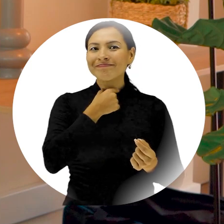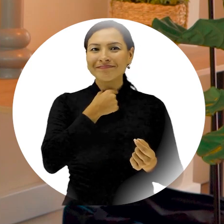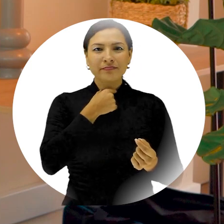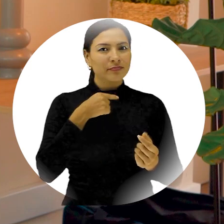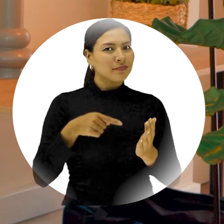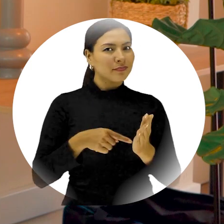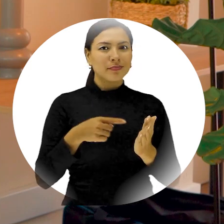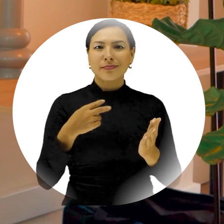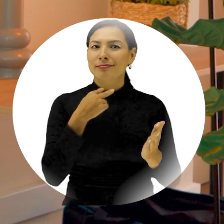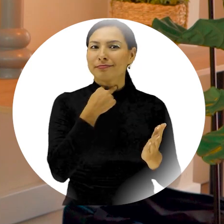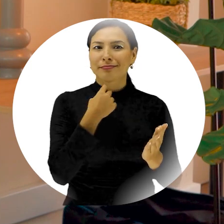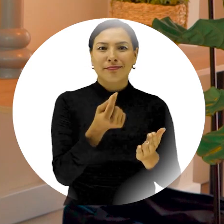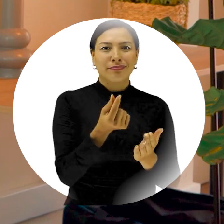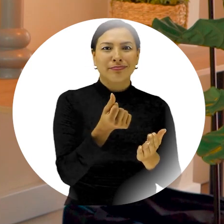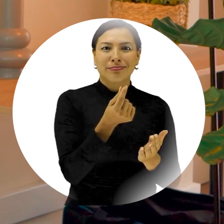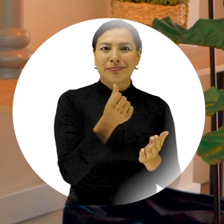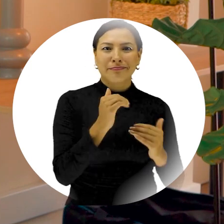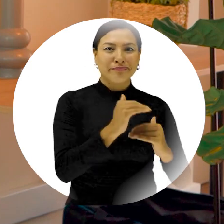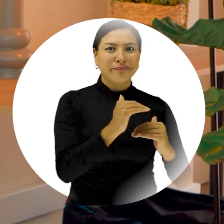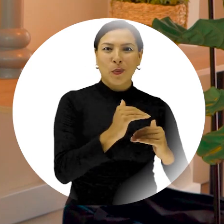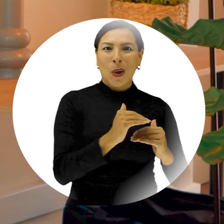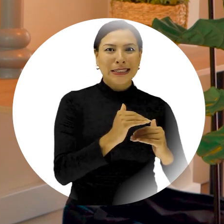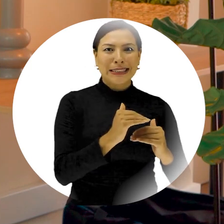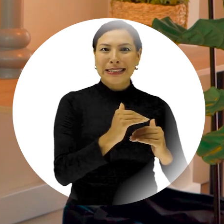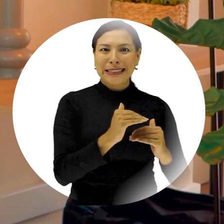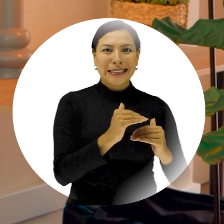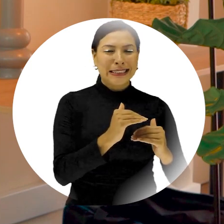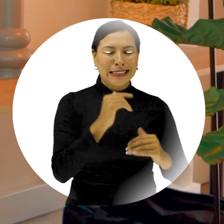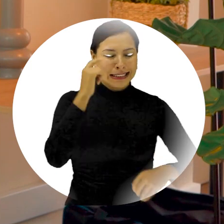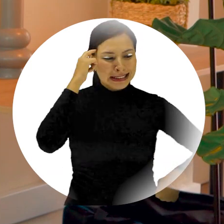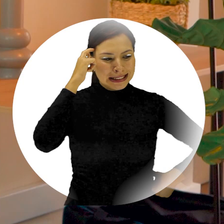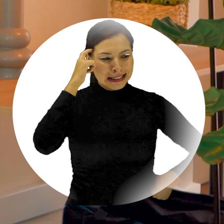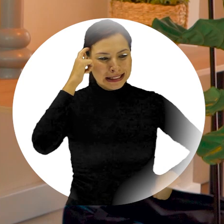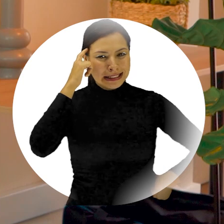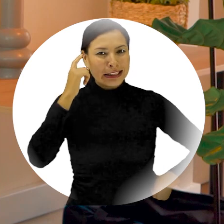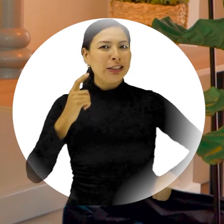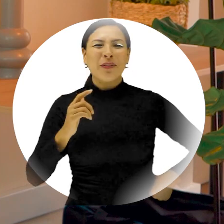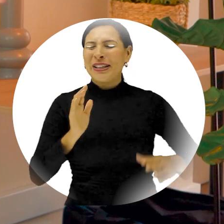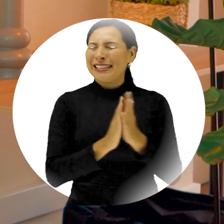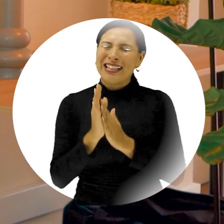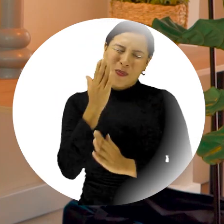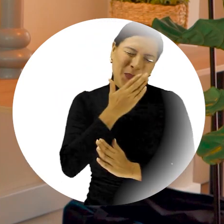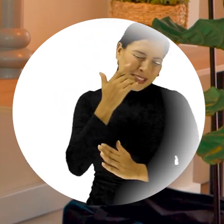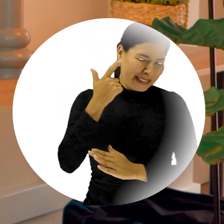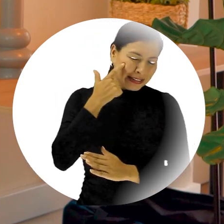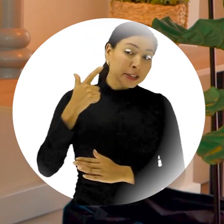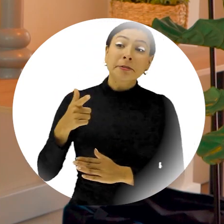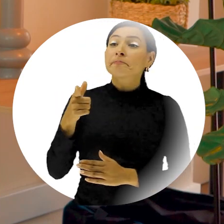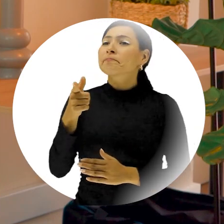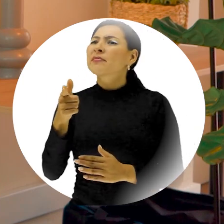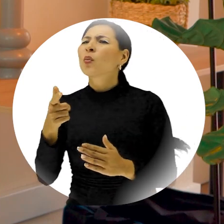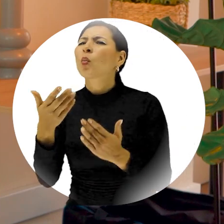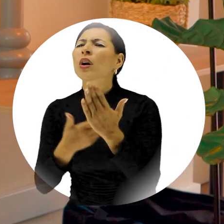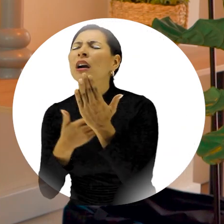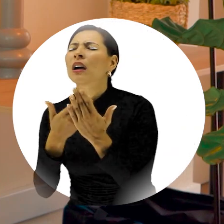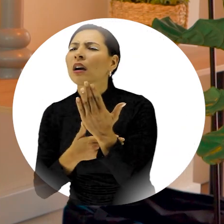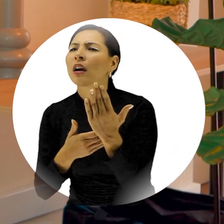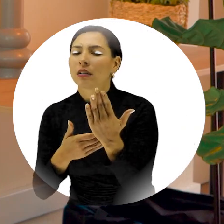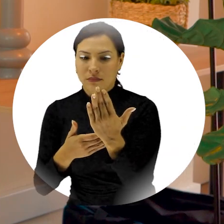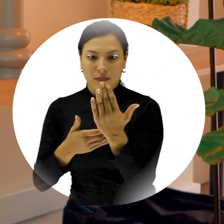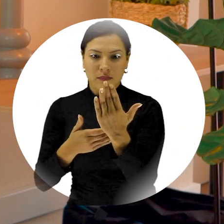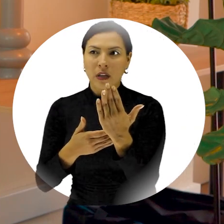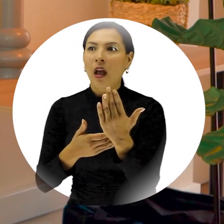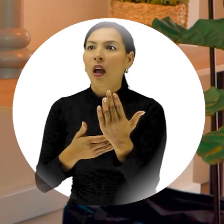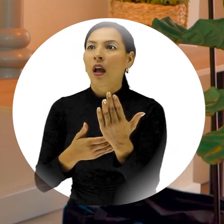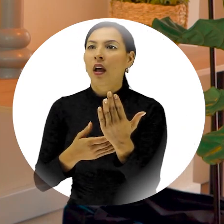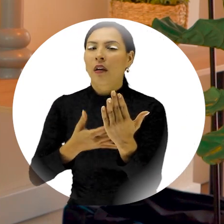bonito. Primero, luego hicimos las cuentas y no nos daban los números. Y segundo, cuando ya lo íbamos a comprar, no habíamos pedido como los papeles iniciales y resultó que eso